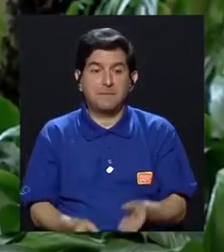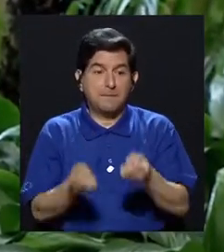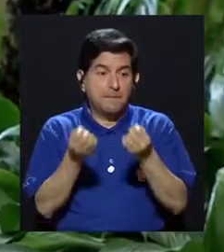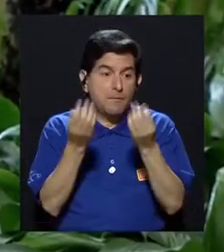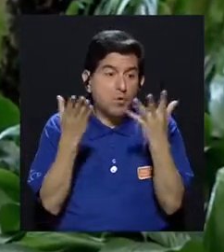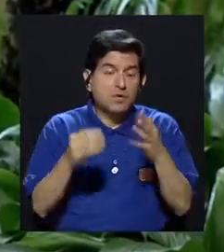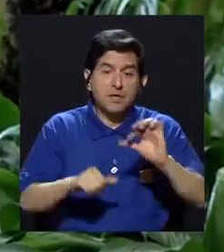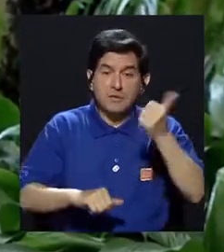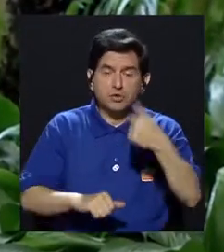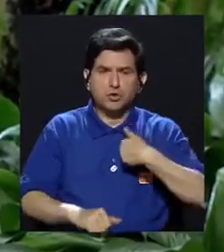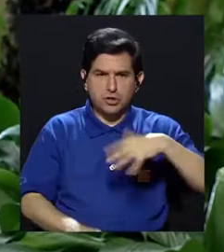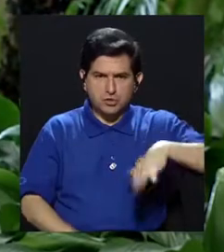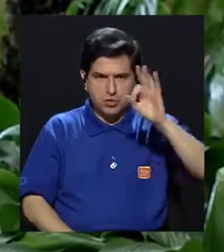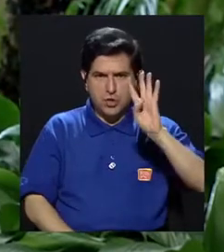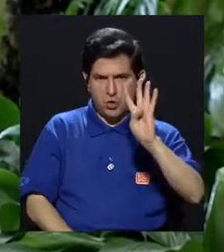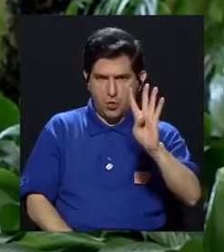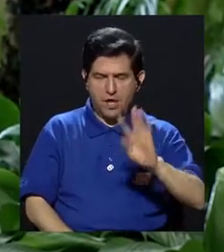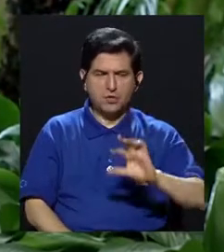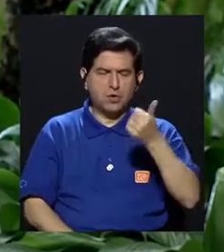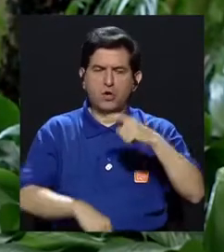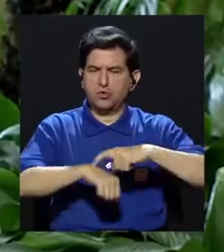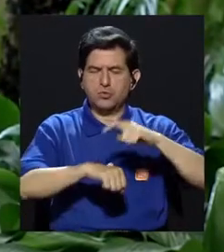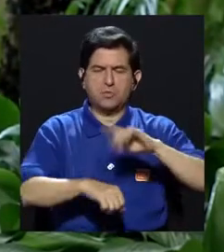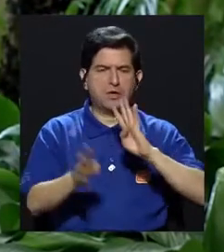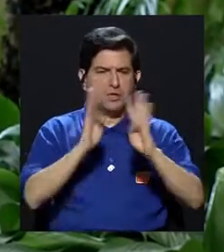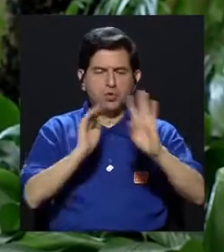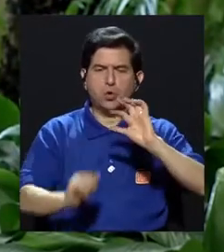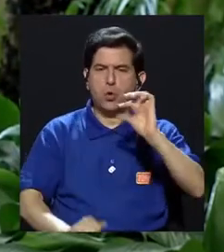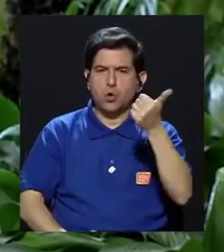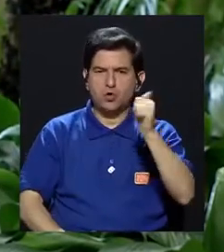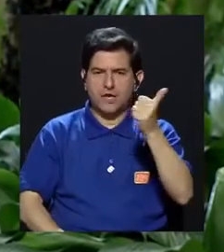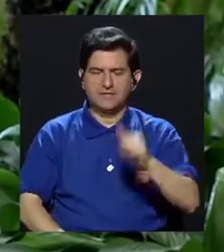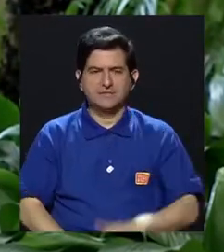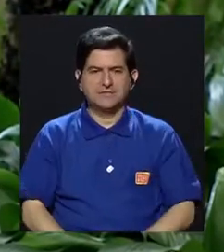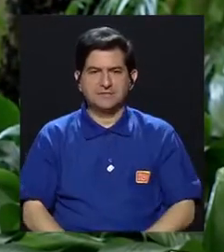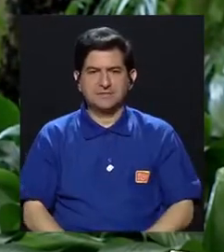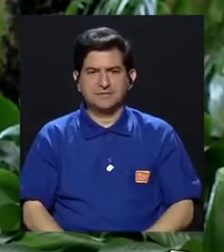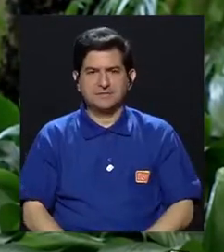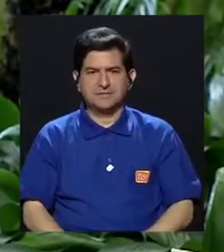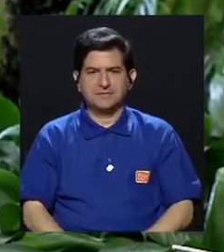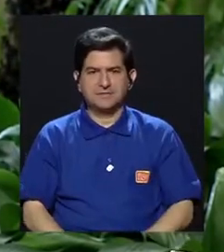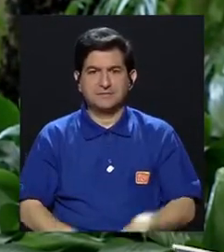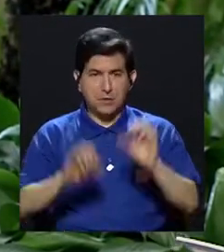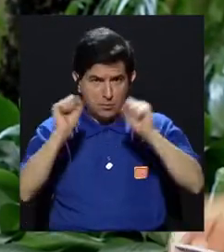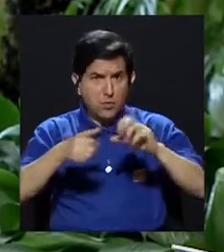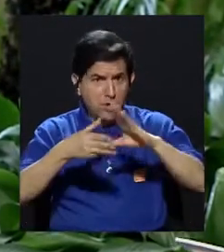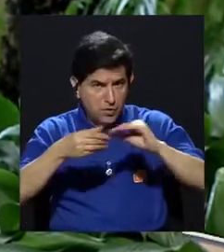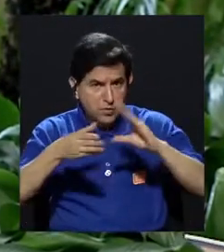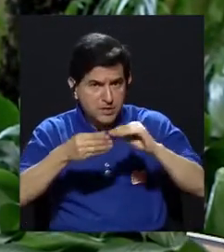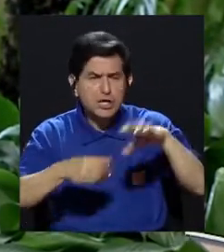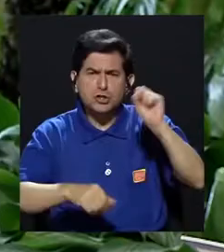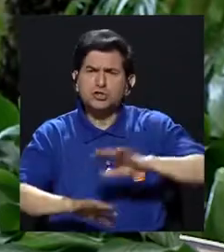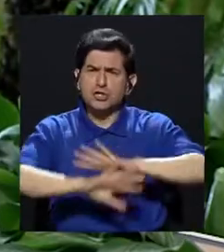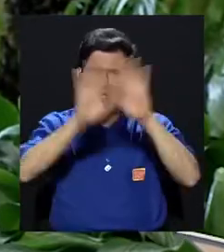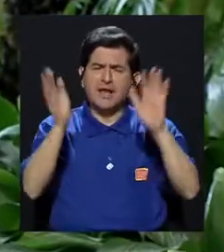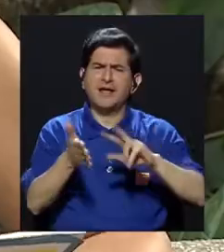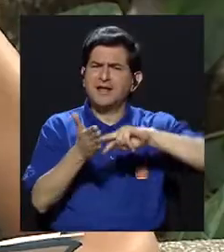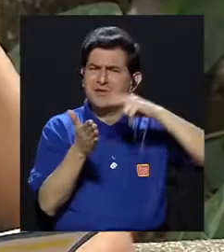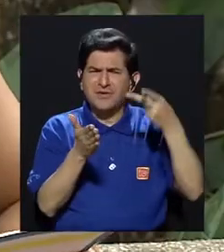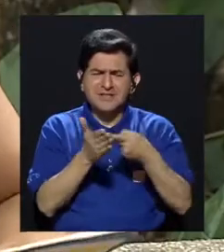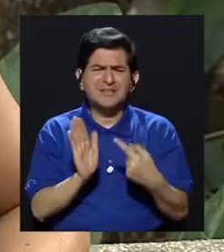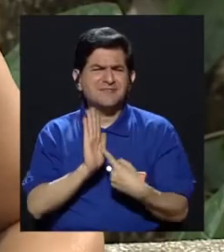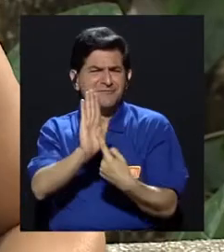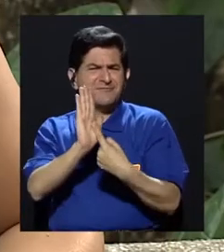haber muchas más. Escogí uh-huh. estas cuatro, pero en otro momento podemos hablar de otras. No sé si puedo ir comentando sí, de ellas, ¿verdad? ¿Qué consiste eso